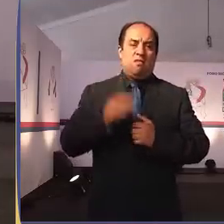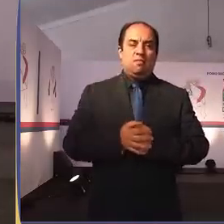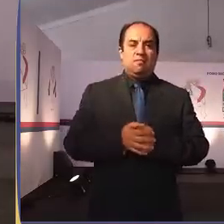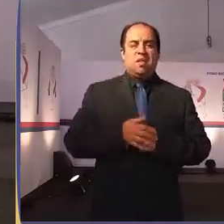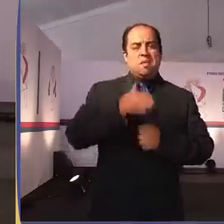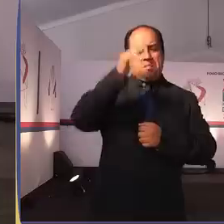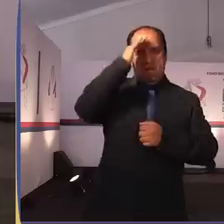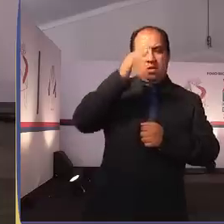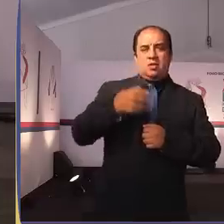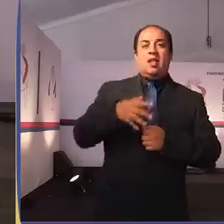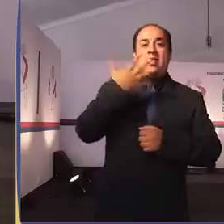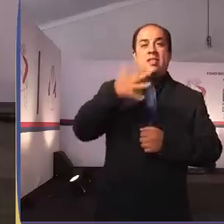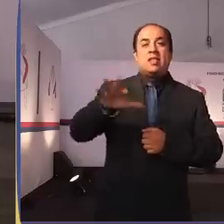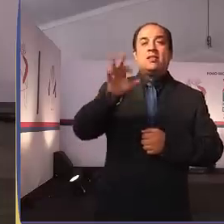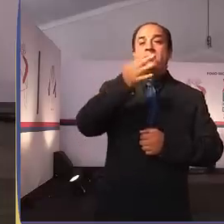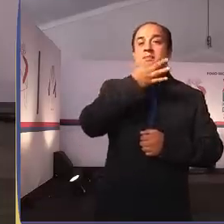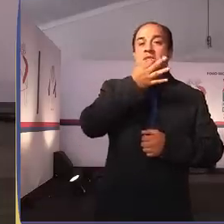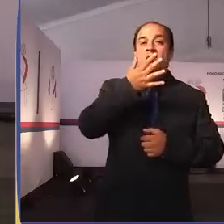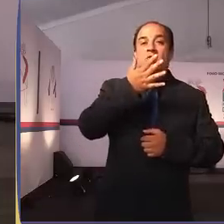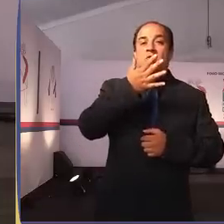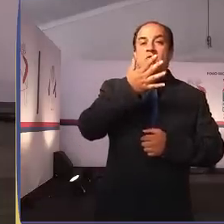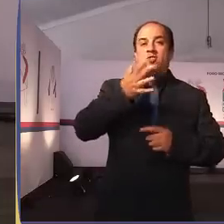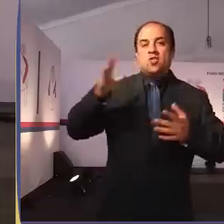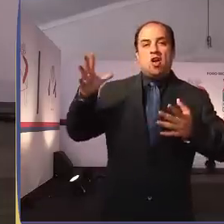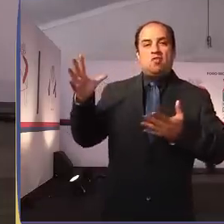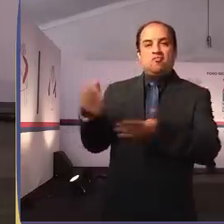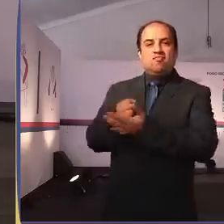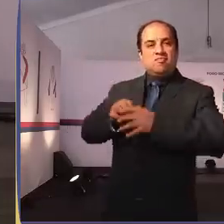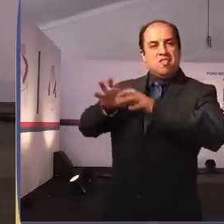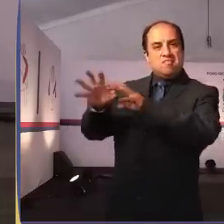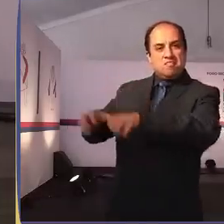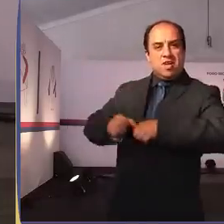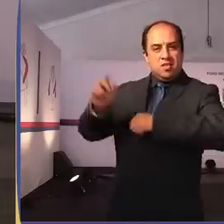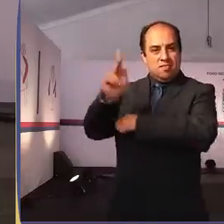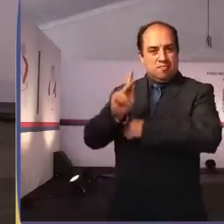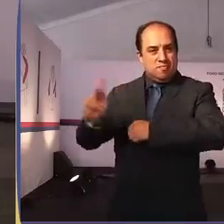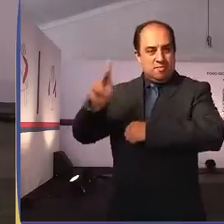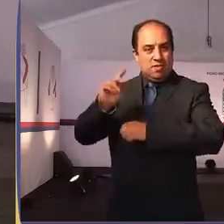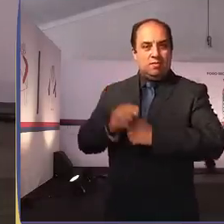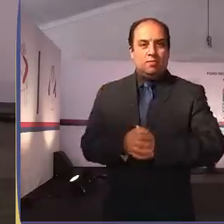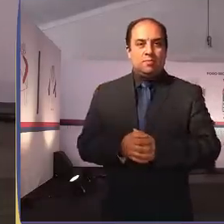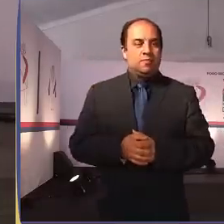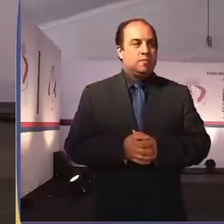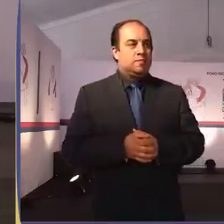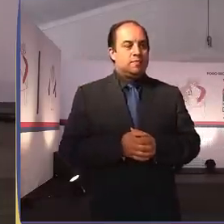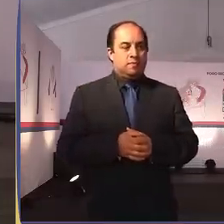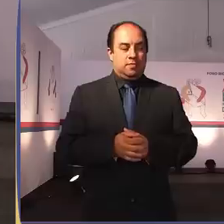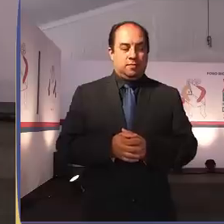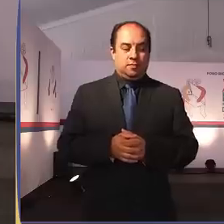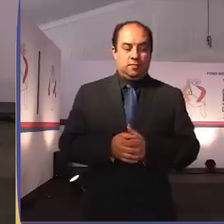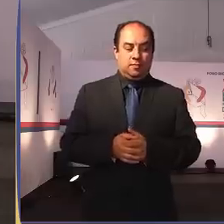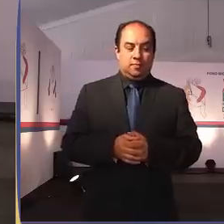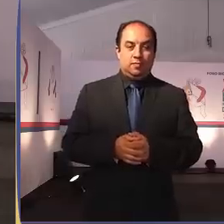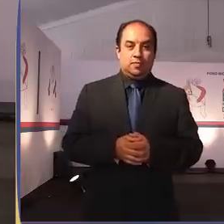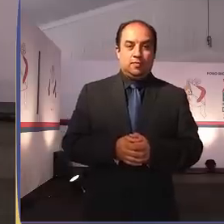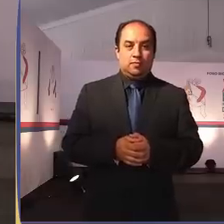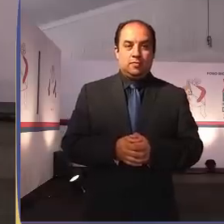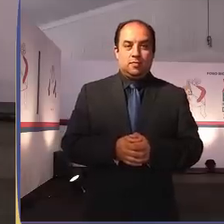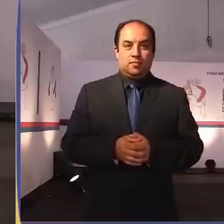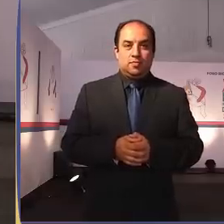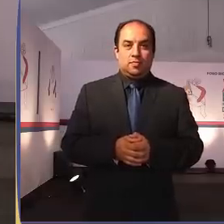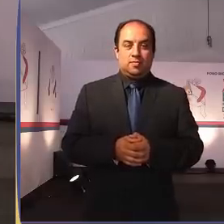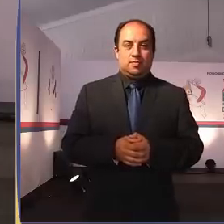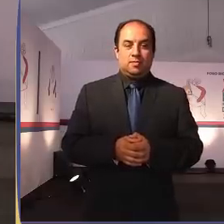Puebla. Hay que darle agua. No, agua no. ¿Saben qué? Miren, con de tanto su permiso y por razones